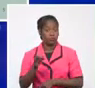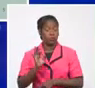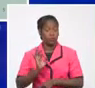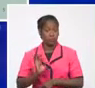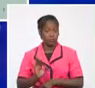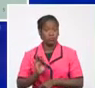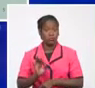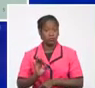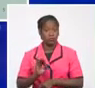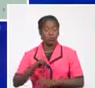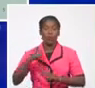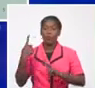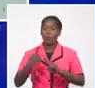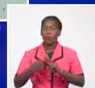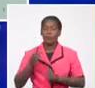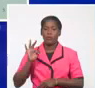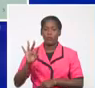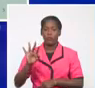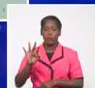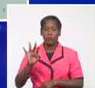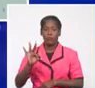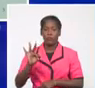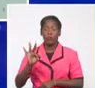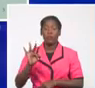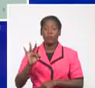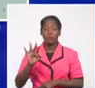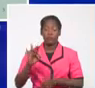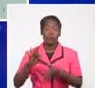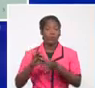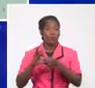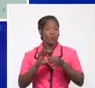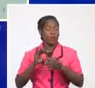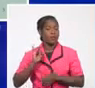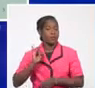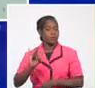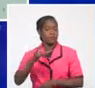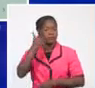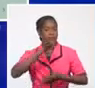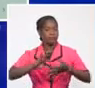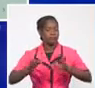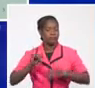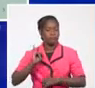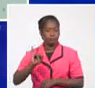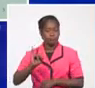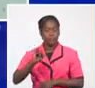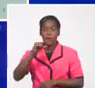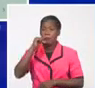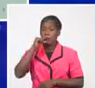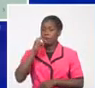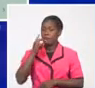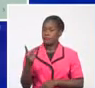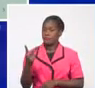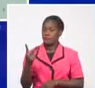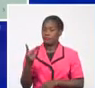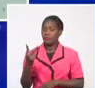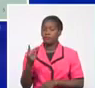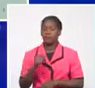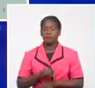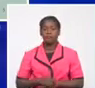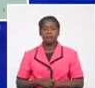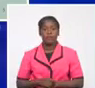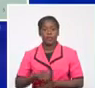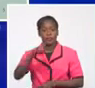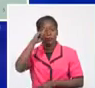8, en Guira de Melena 7, en Artemisa 6, en Bauta 2, en San Antonio, Mariel y